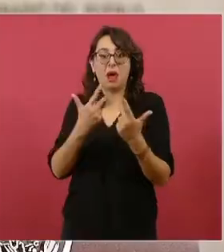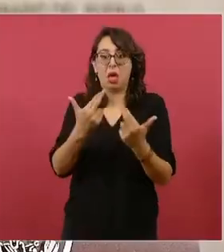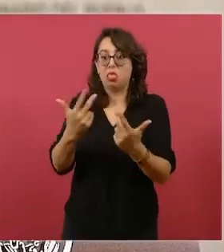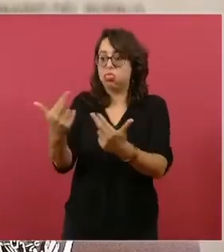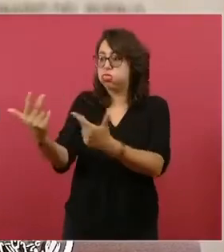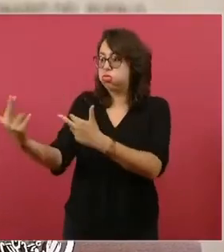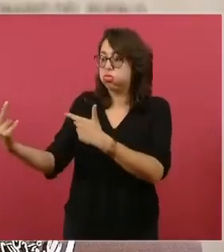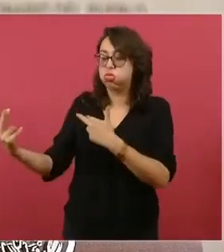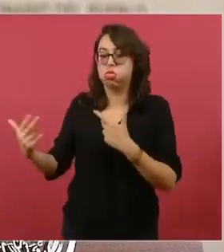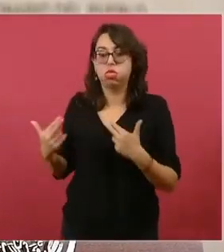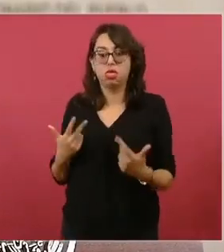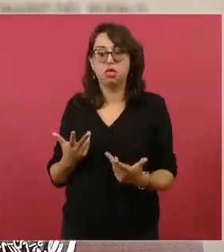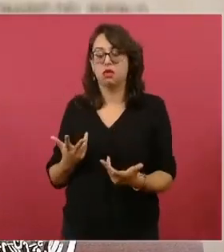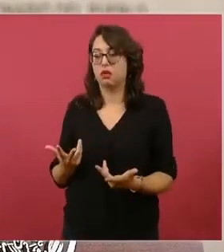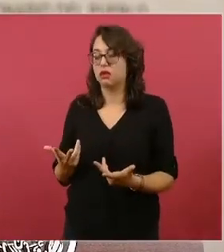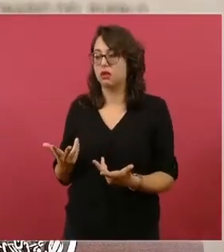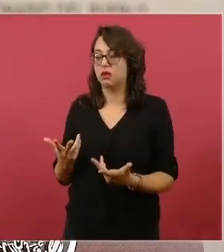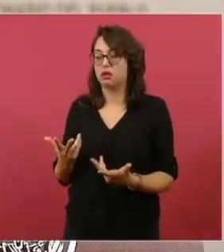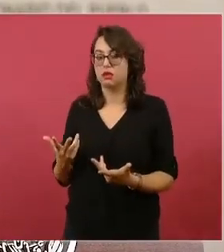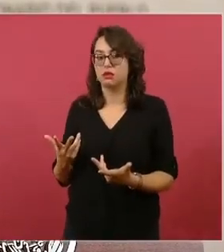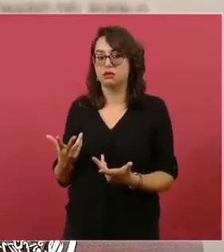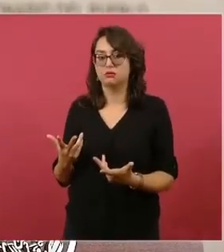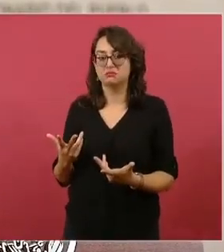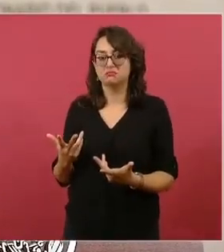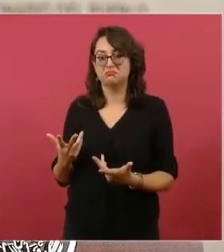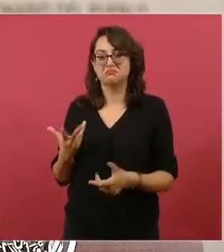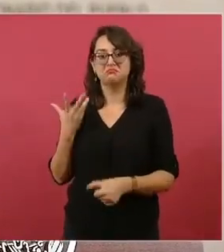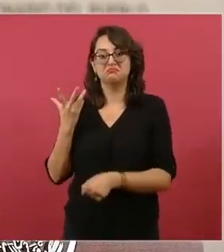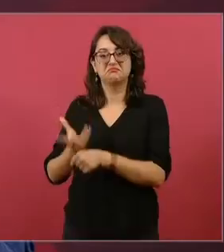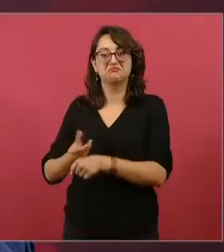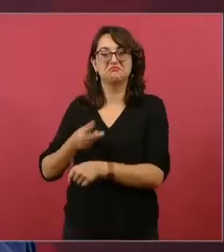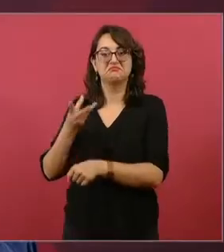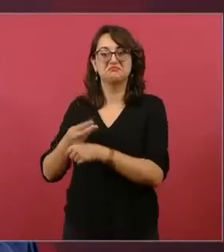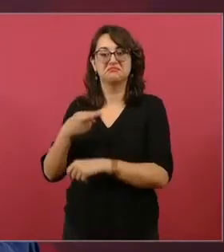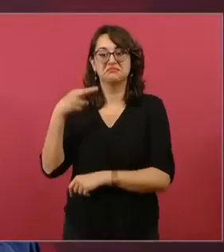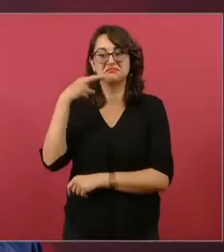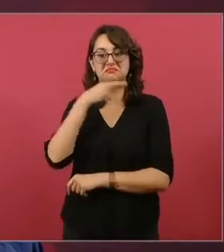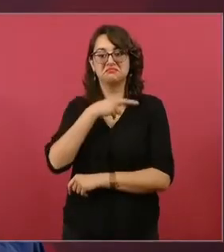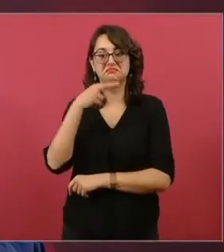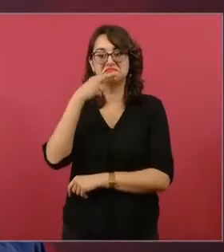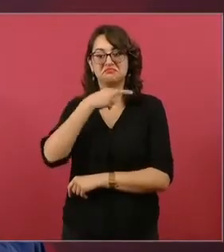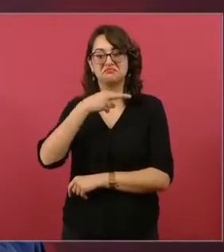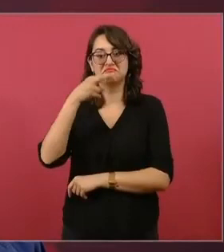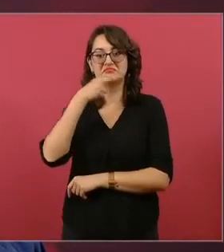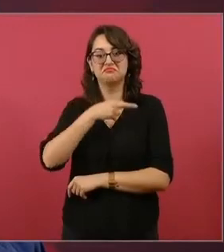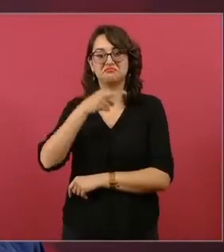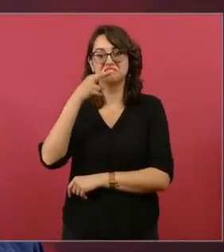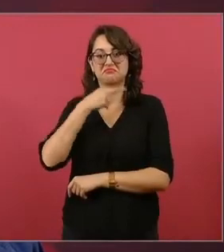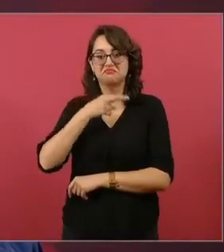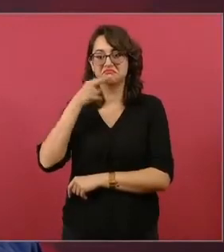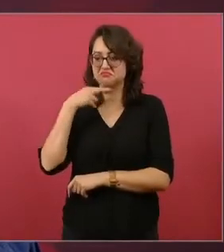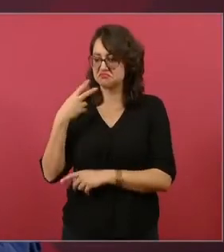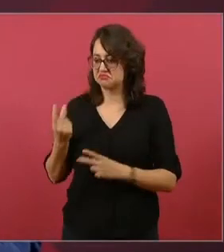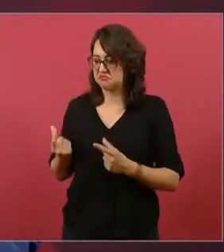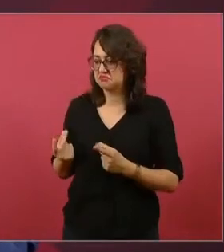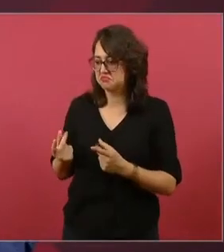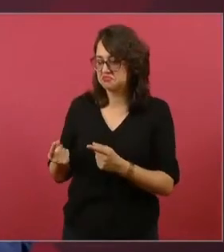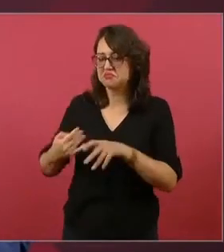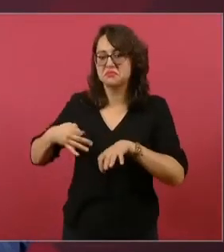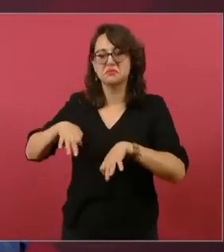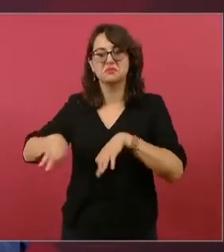se restablece el servicio de luz por los trabajadores electricistas, por los técnicos mexicanos.